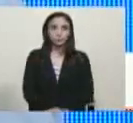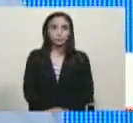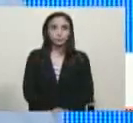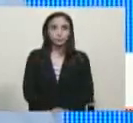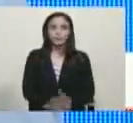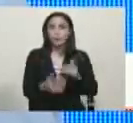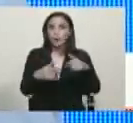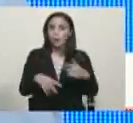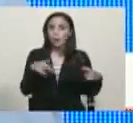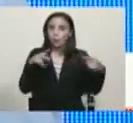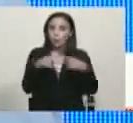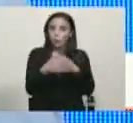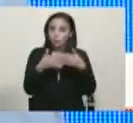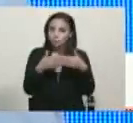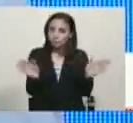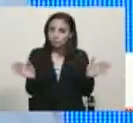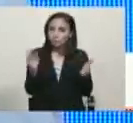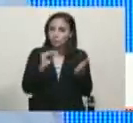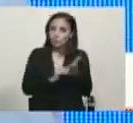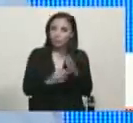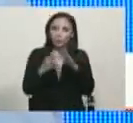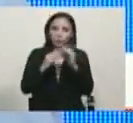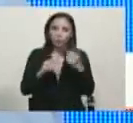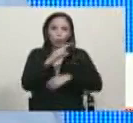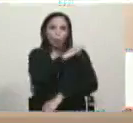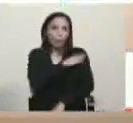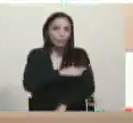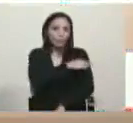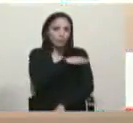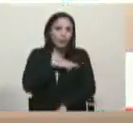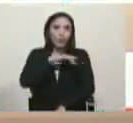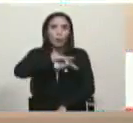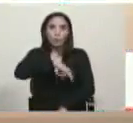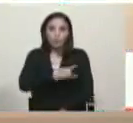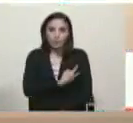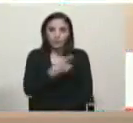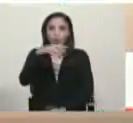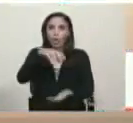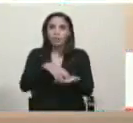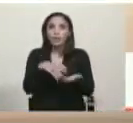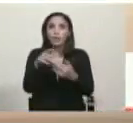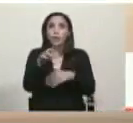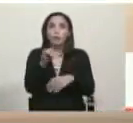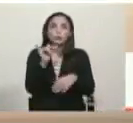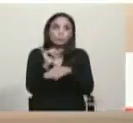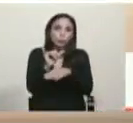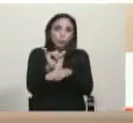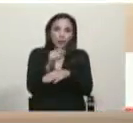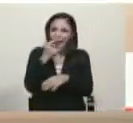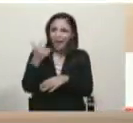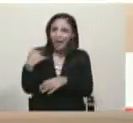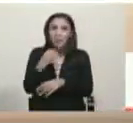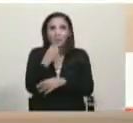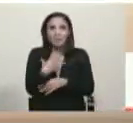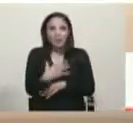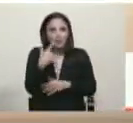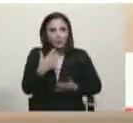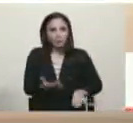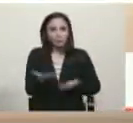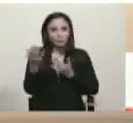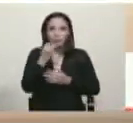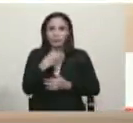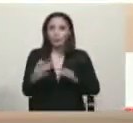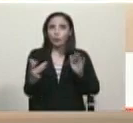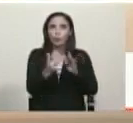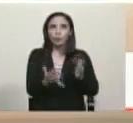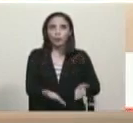a reinaugurar las obras del Hospital Universitario del Estado Sucre, que quedaron hermosas.